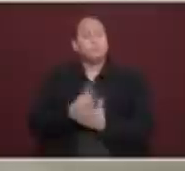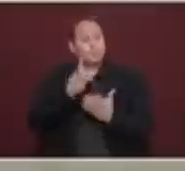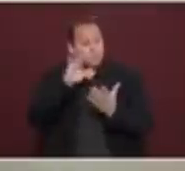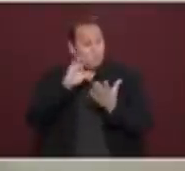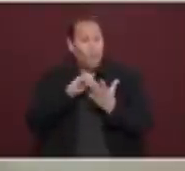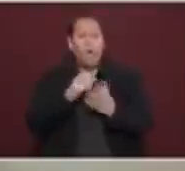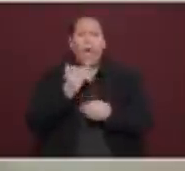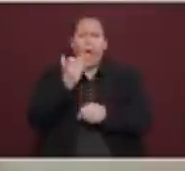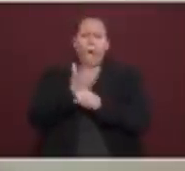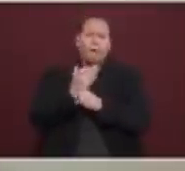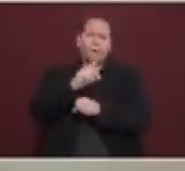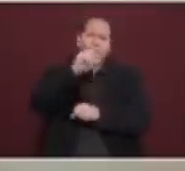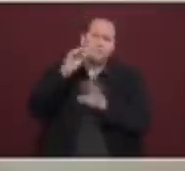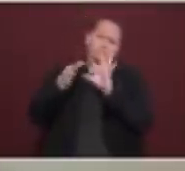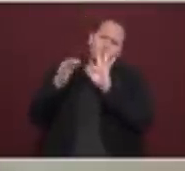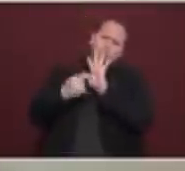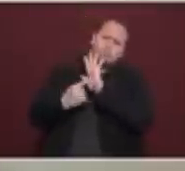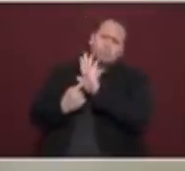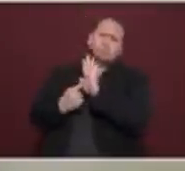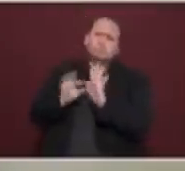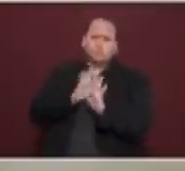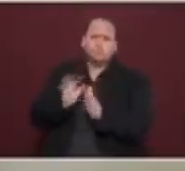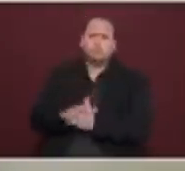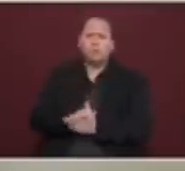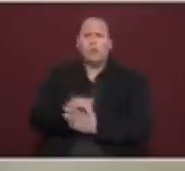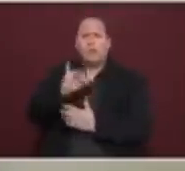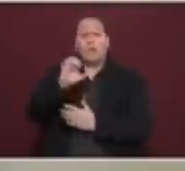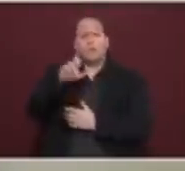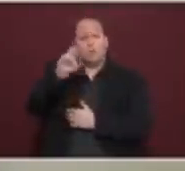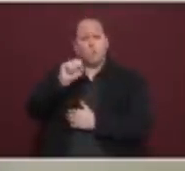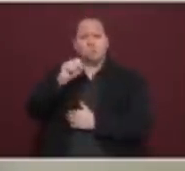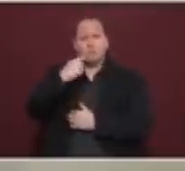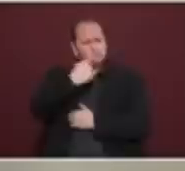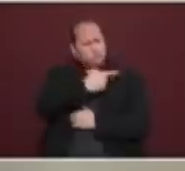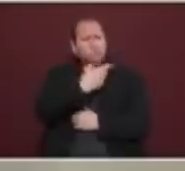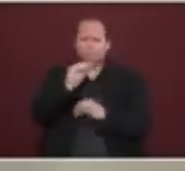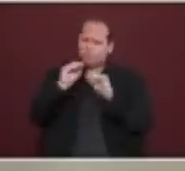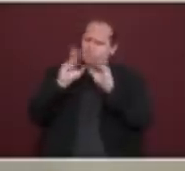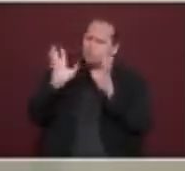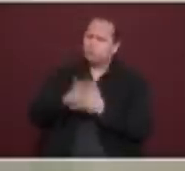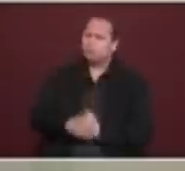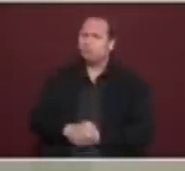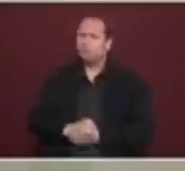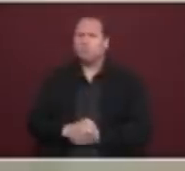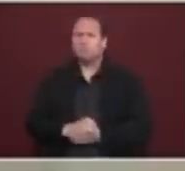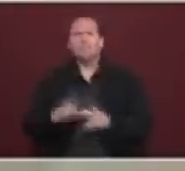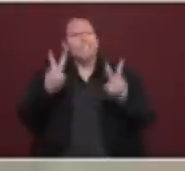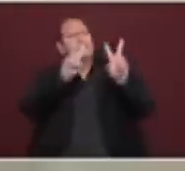bonitas las proporcionamos a jesús por supuesto que sí gracias